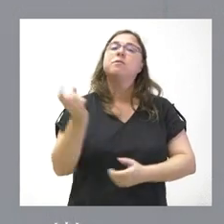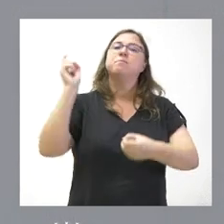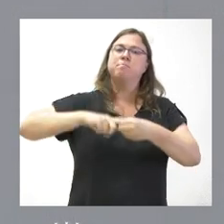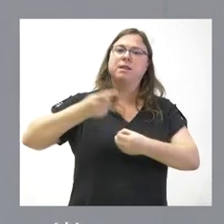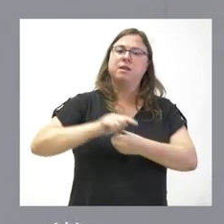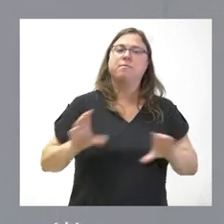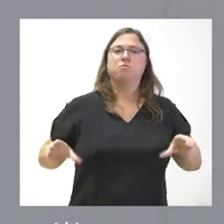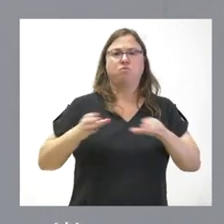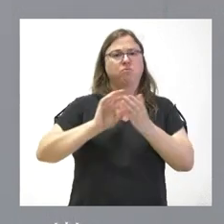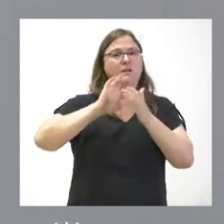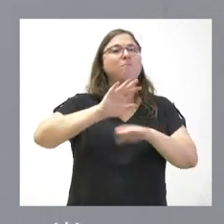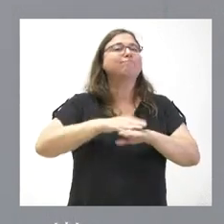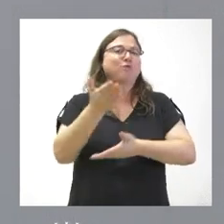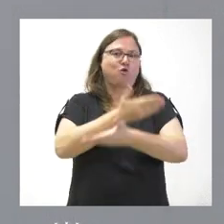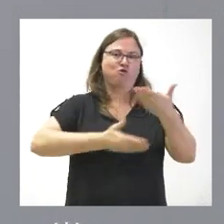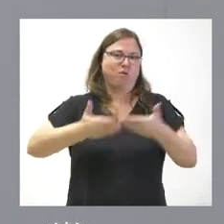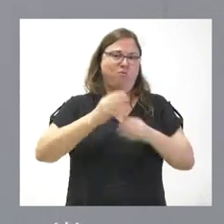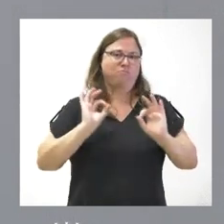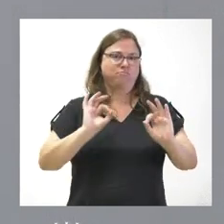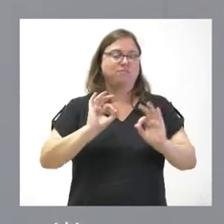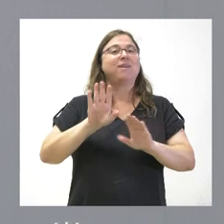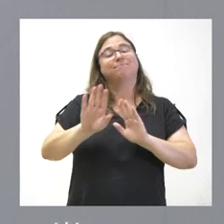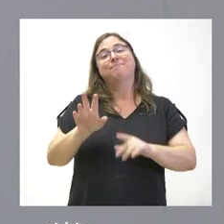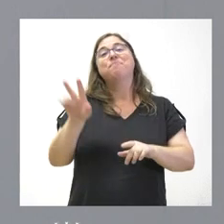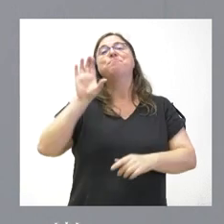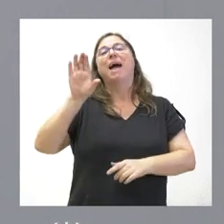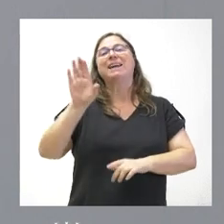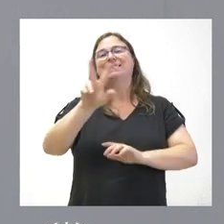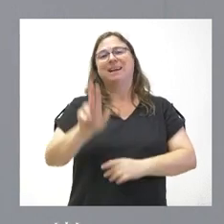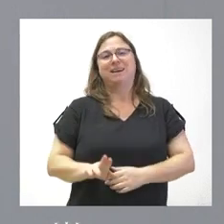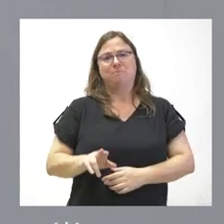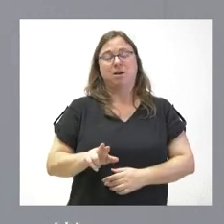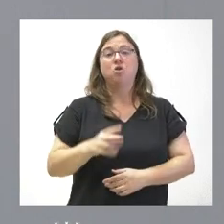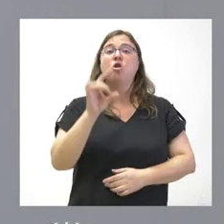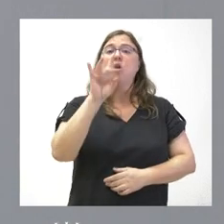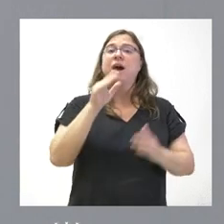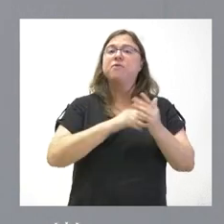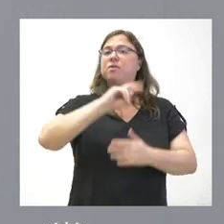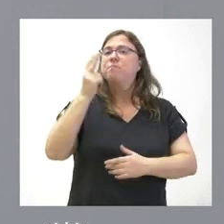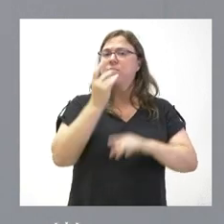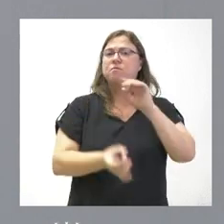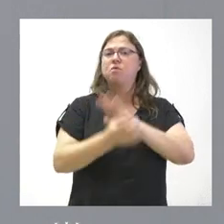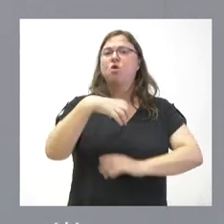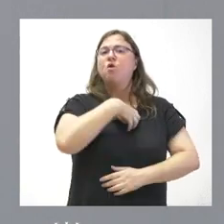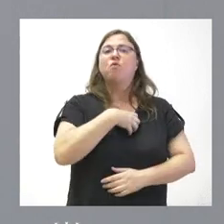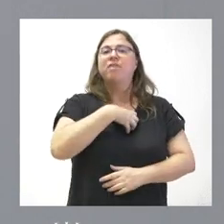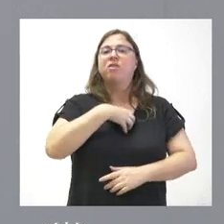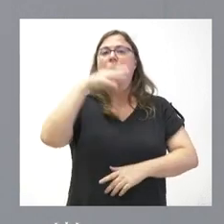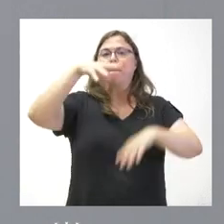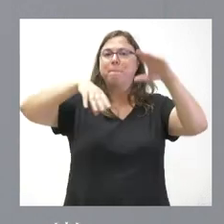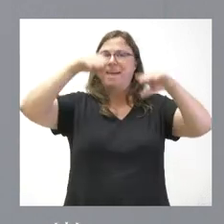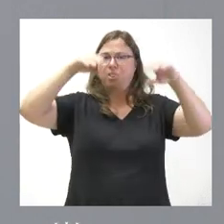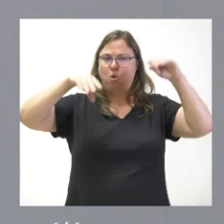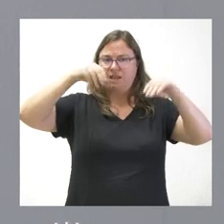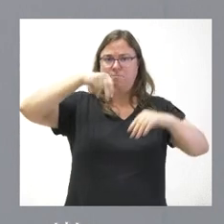Castilla y León para colaborar con este país hermano 1000 para el funcionamiento de la fundación las médulas paisaje y